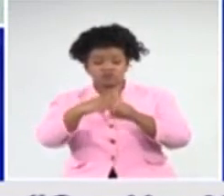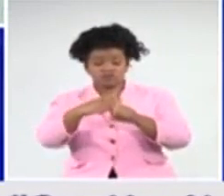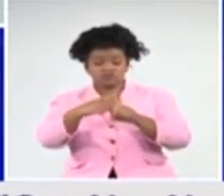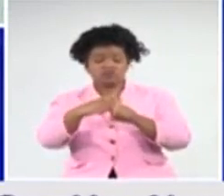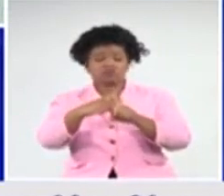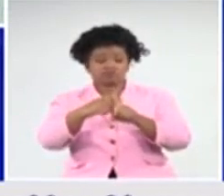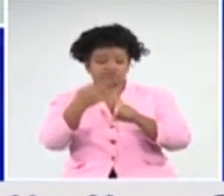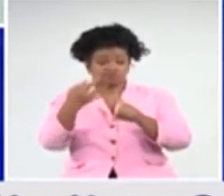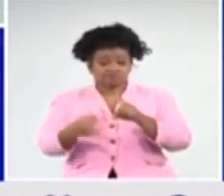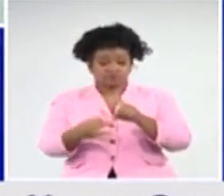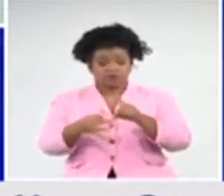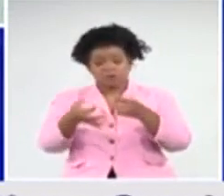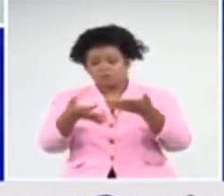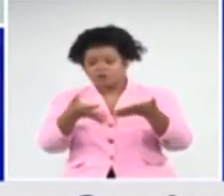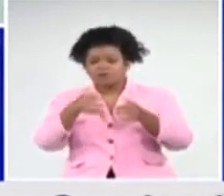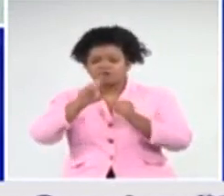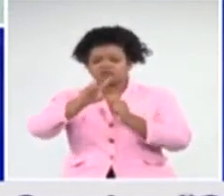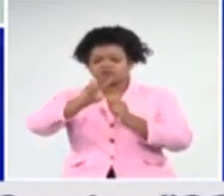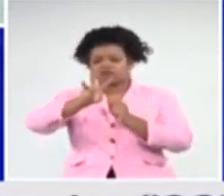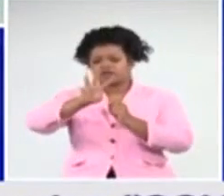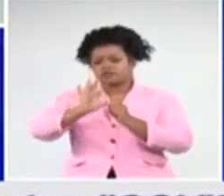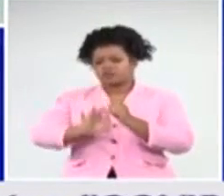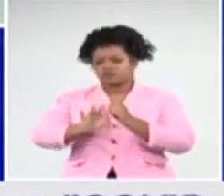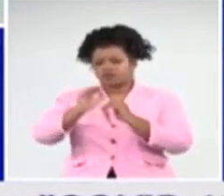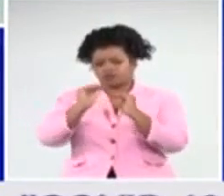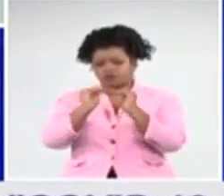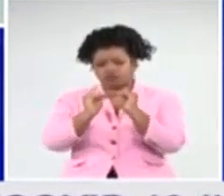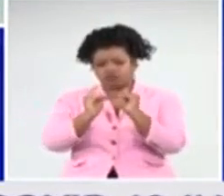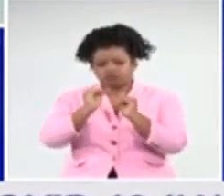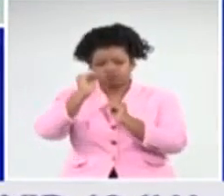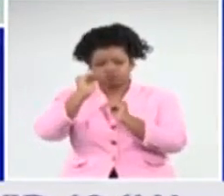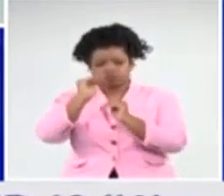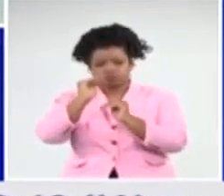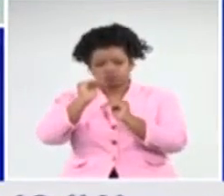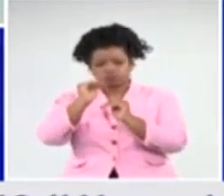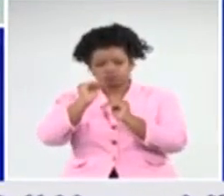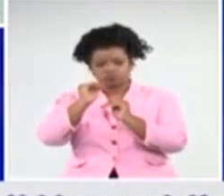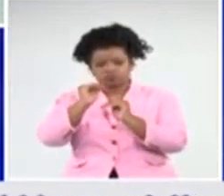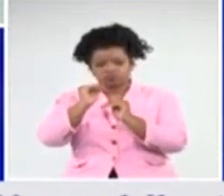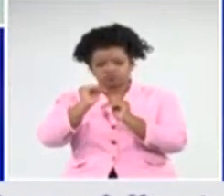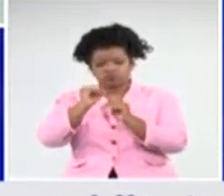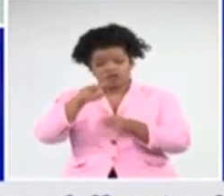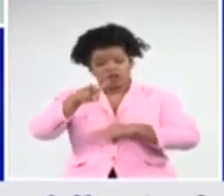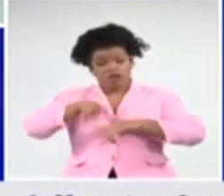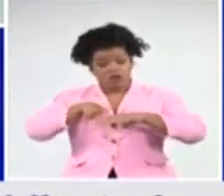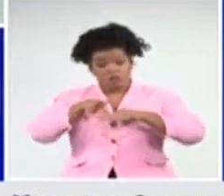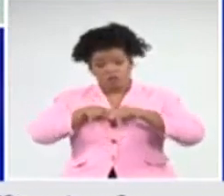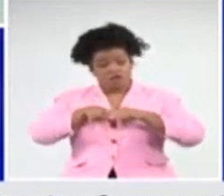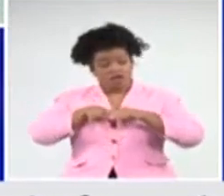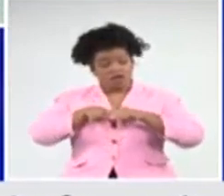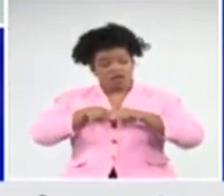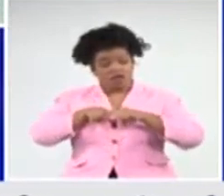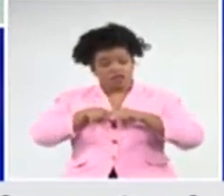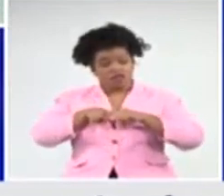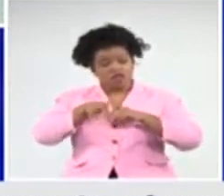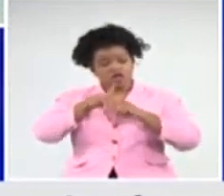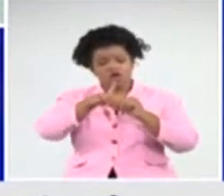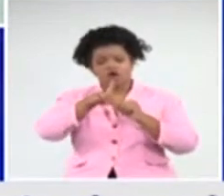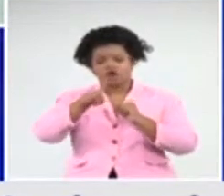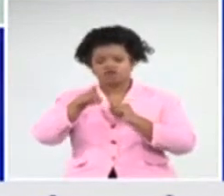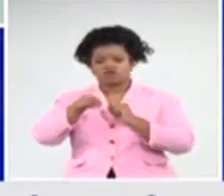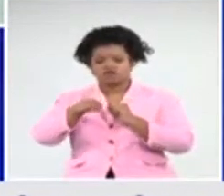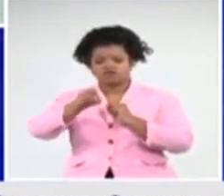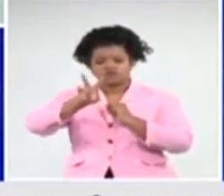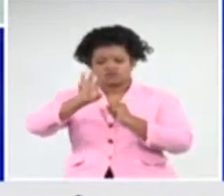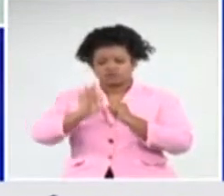más del 13%, excepto la provincia de La Habana, que es el 11,3%,